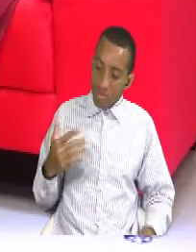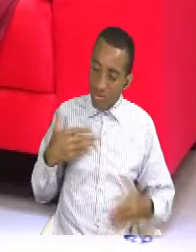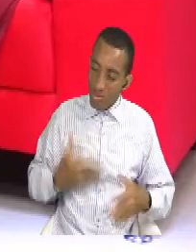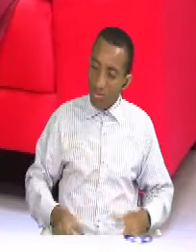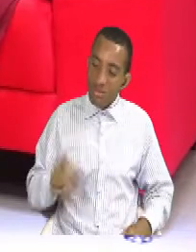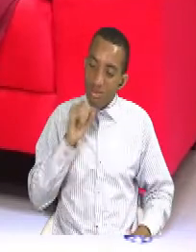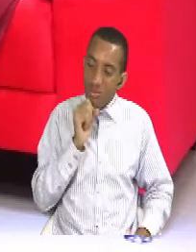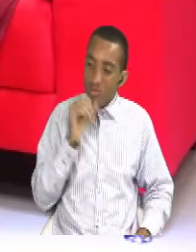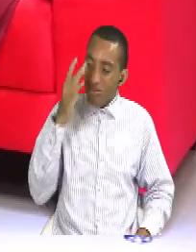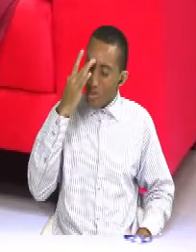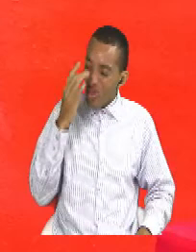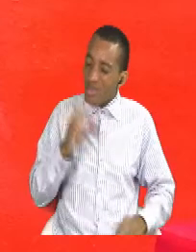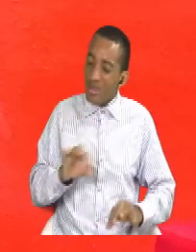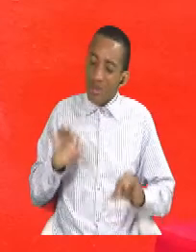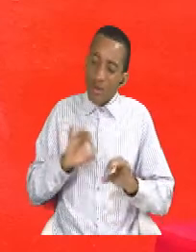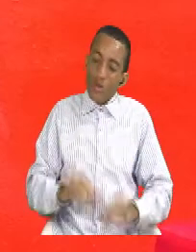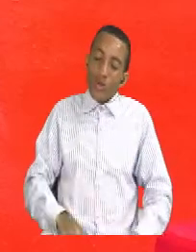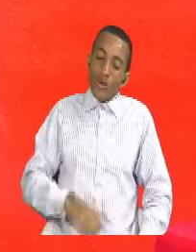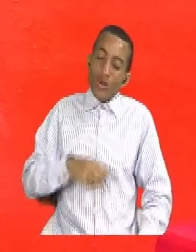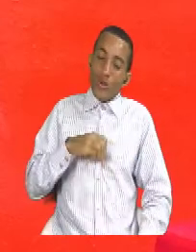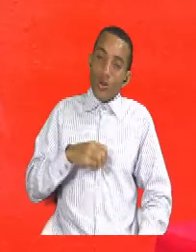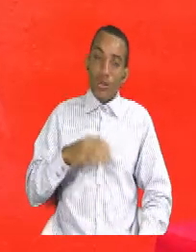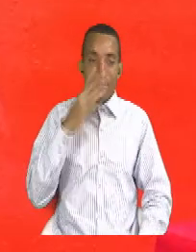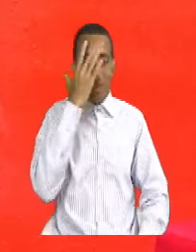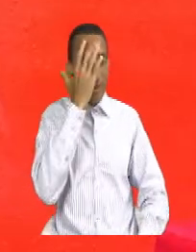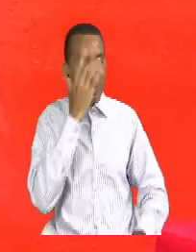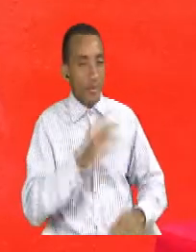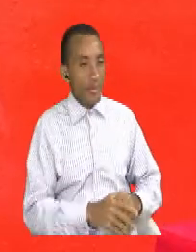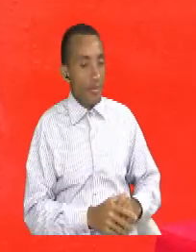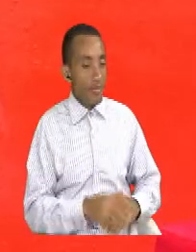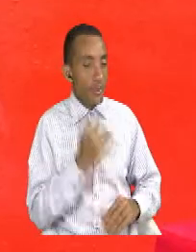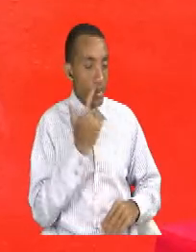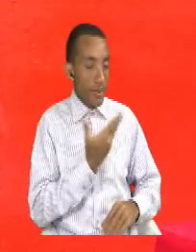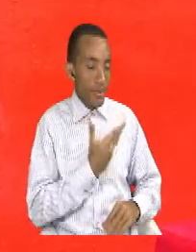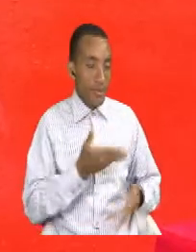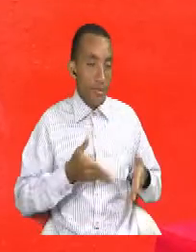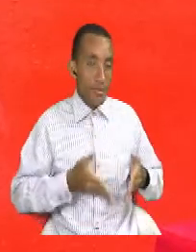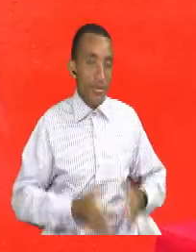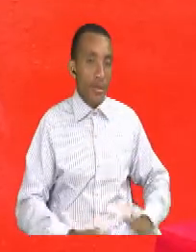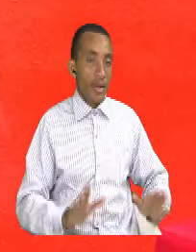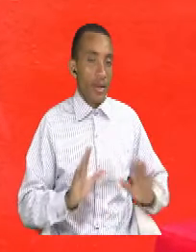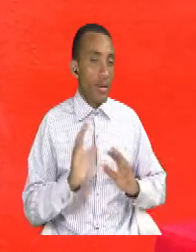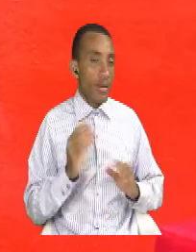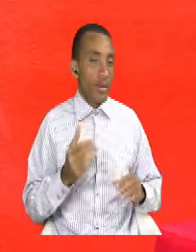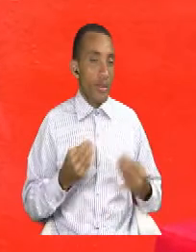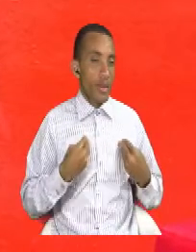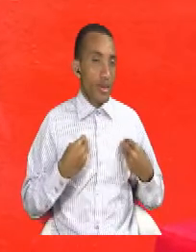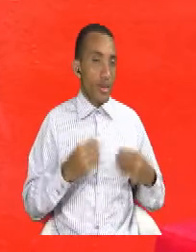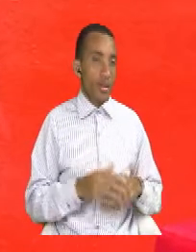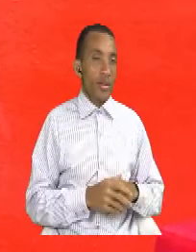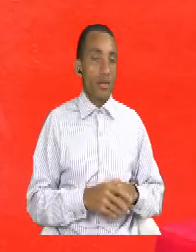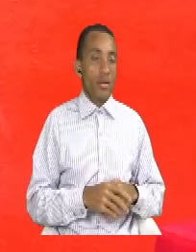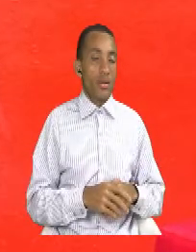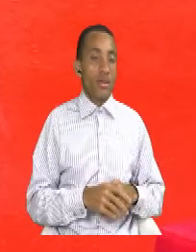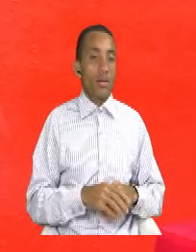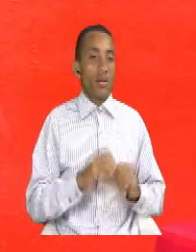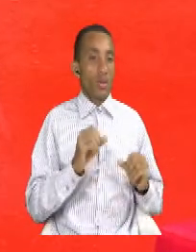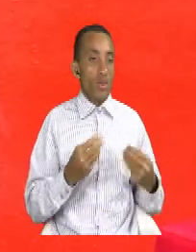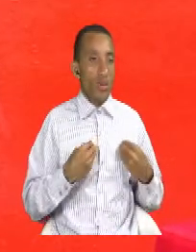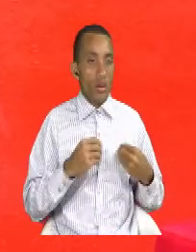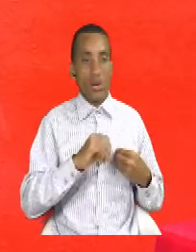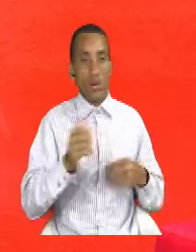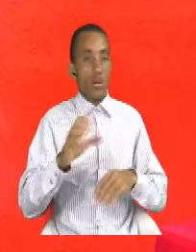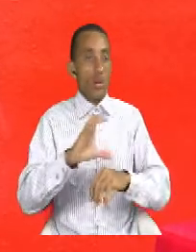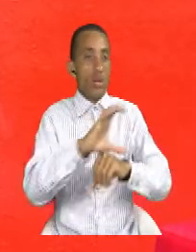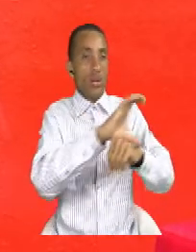Pues primero que todo porque fue la ciudad en donde mis padres me dieron la vida, o sea, no necesito más. Y pues he tenido la oportunidad de vivir en otras ciudades y